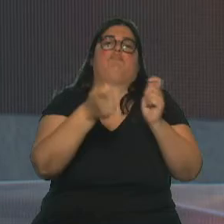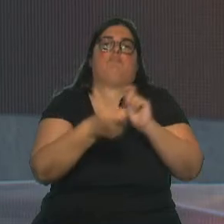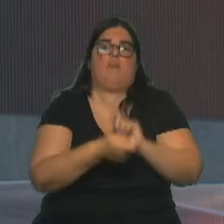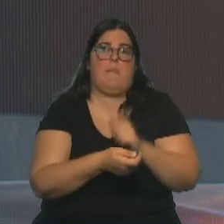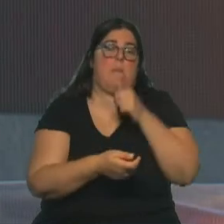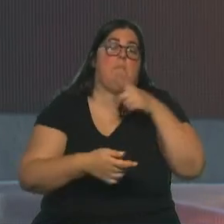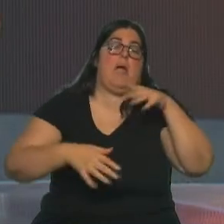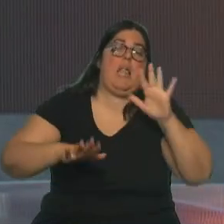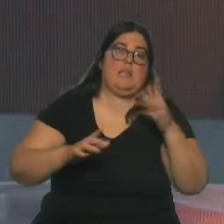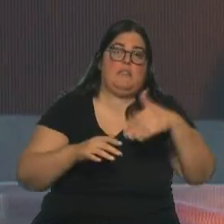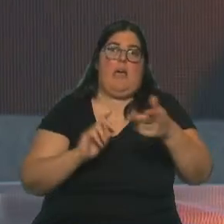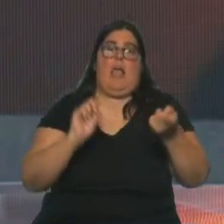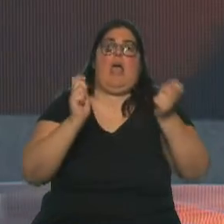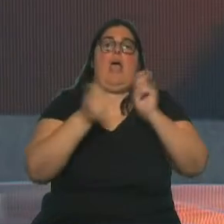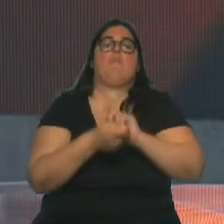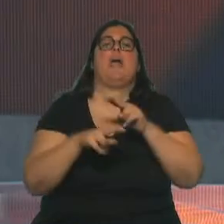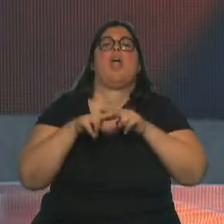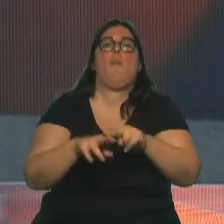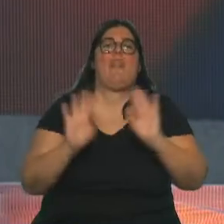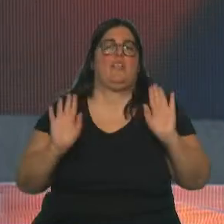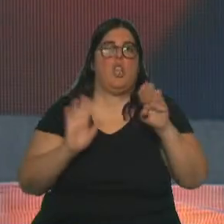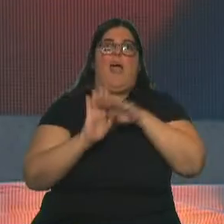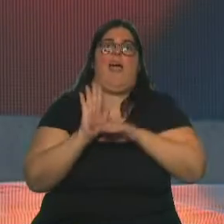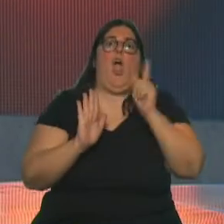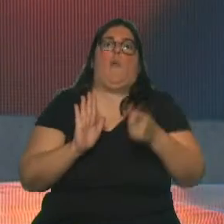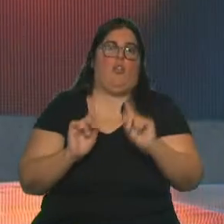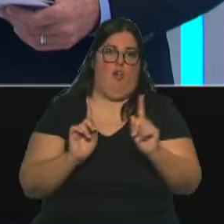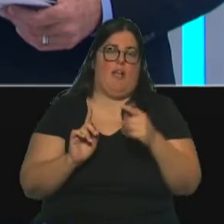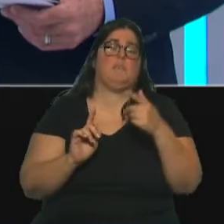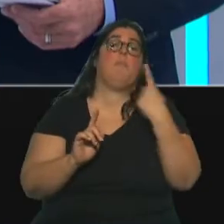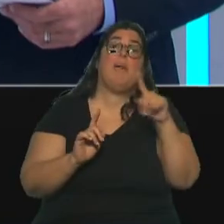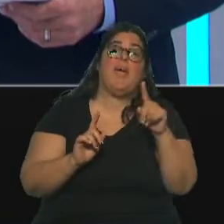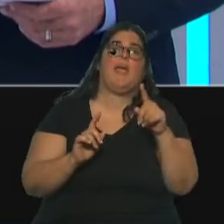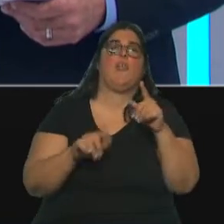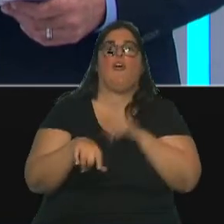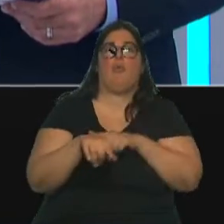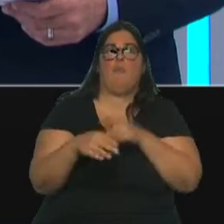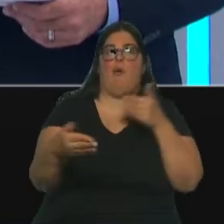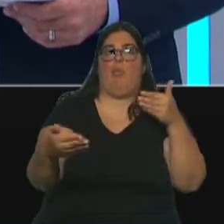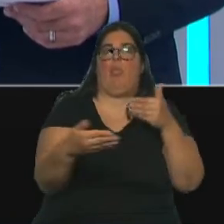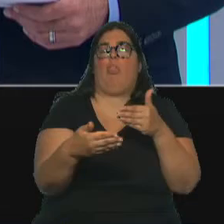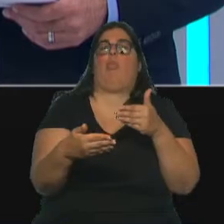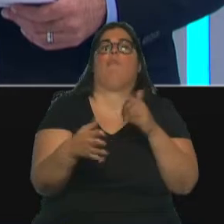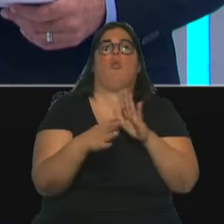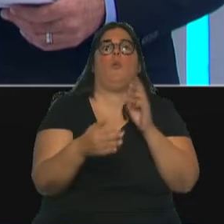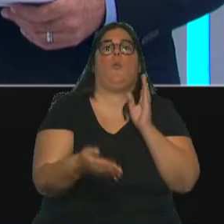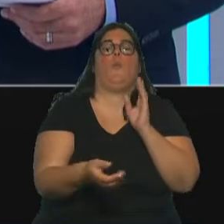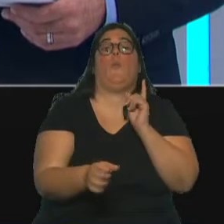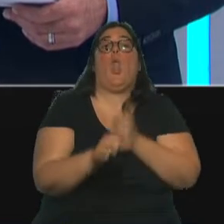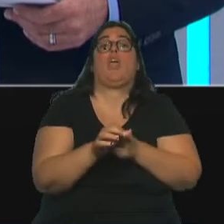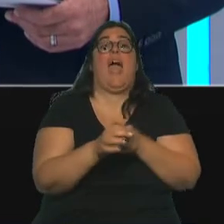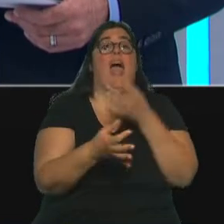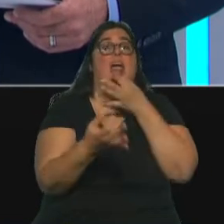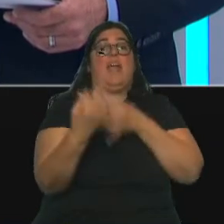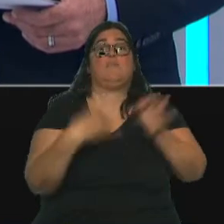una suerte de recomendaciones, pero que no podrían bloquear en el corto plazo al menos las potenciales exportaciones del Mercosur